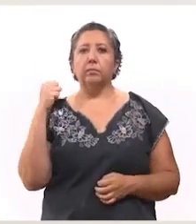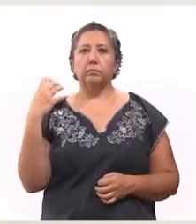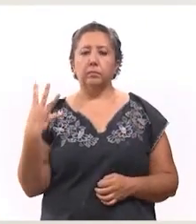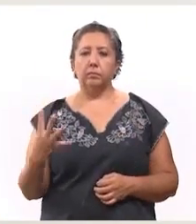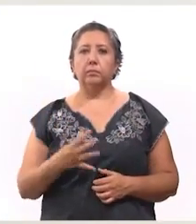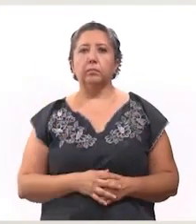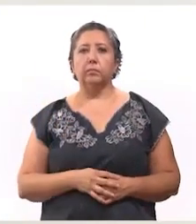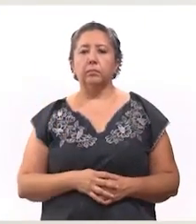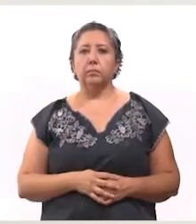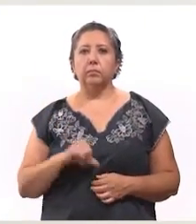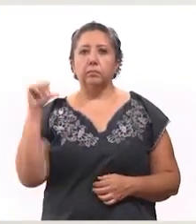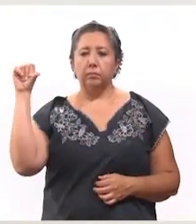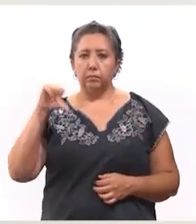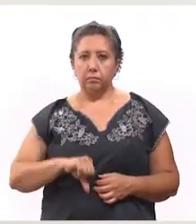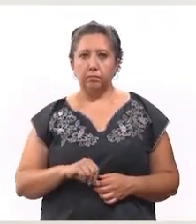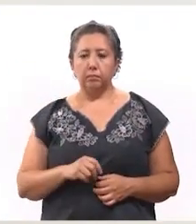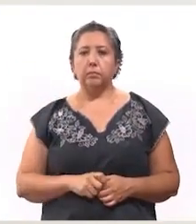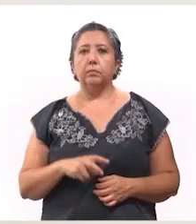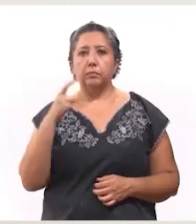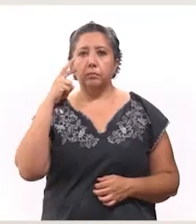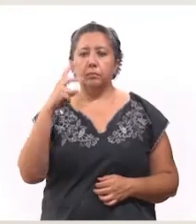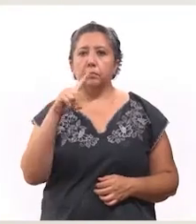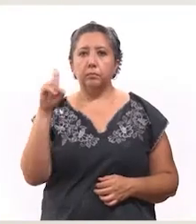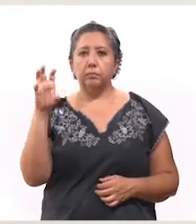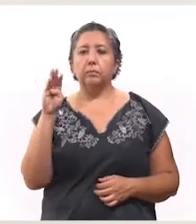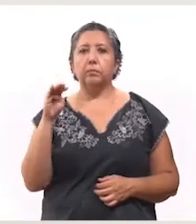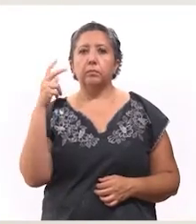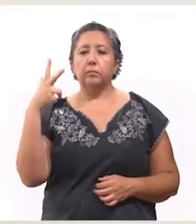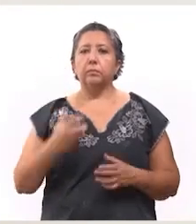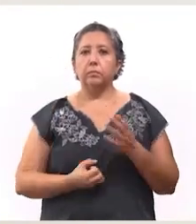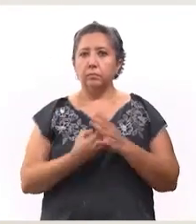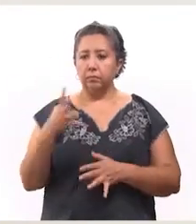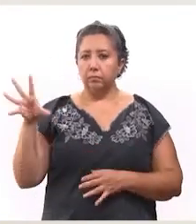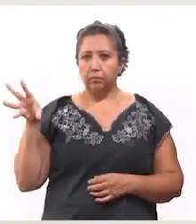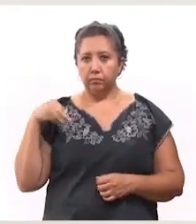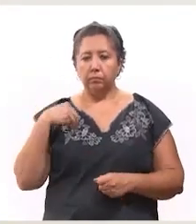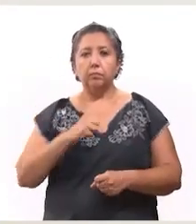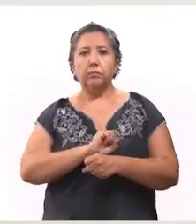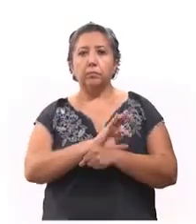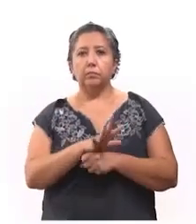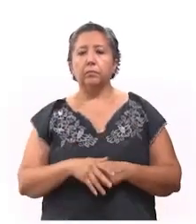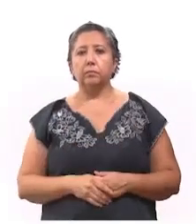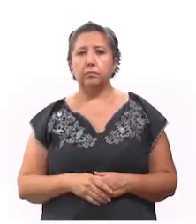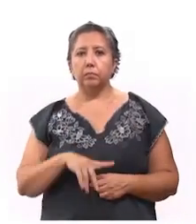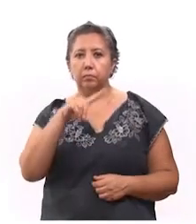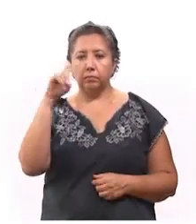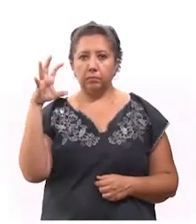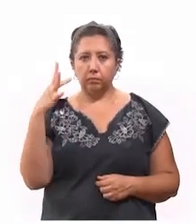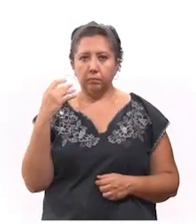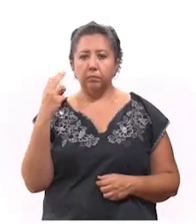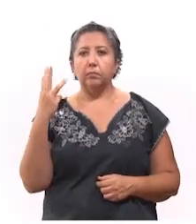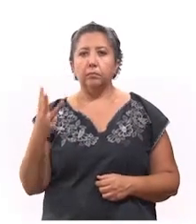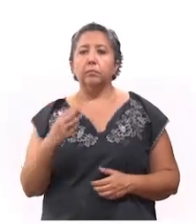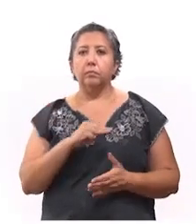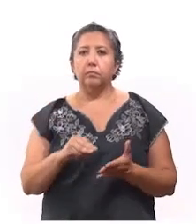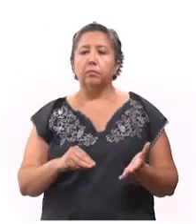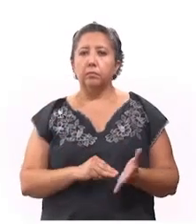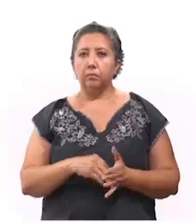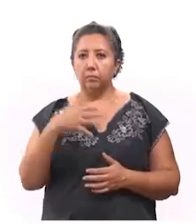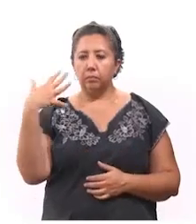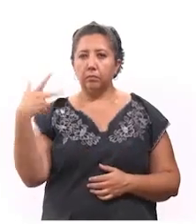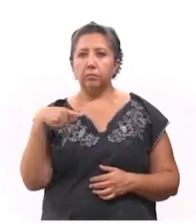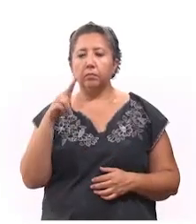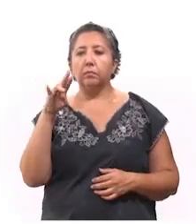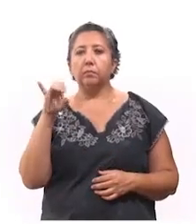73.964. Hoy se detectaron 198 nuevos contagios de coronavirus, 153 en Mérida, 5